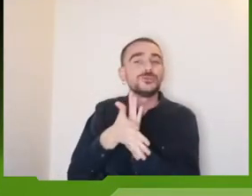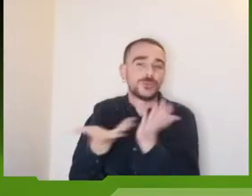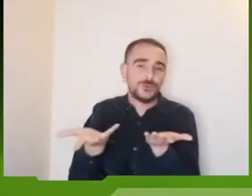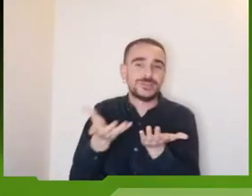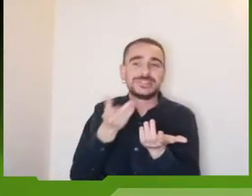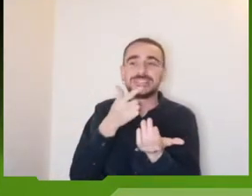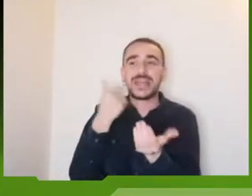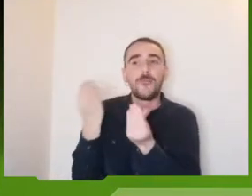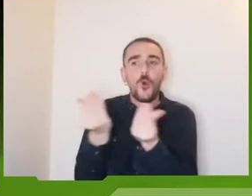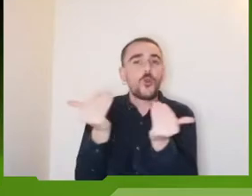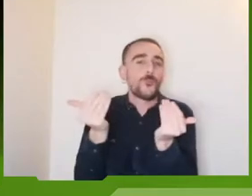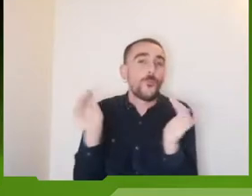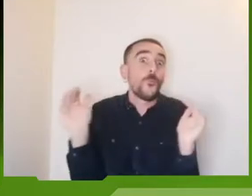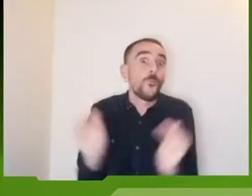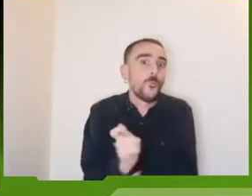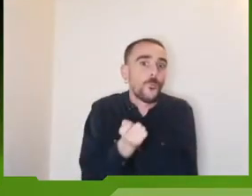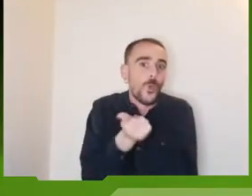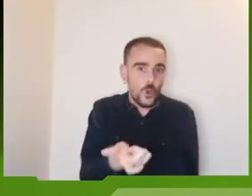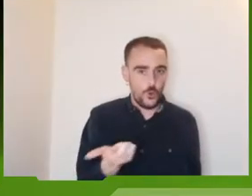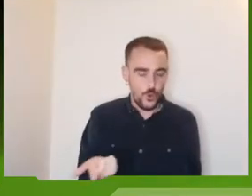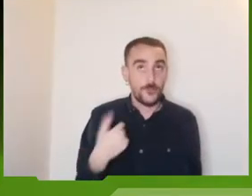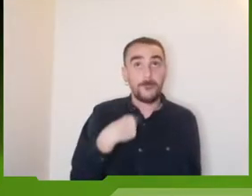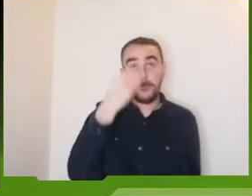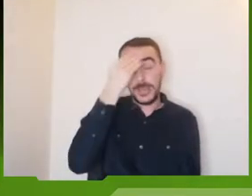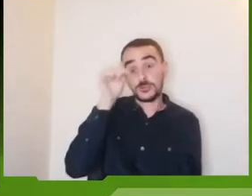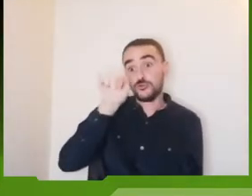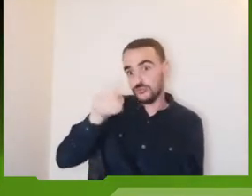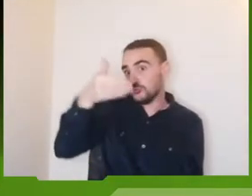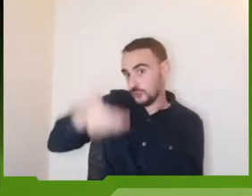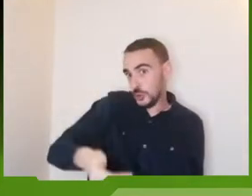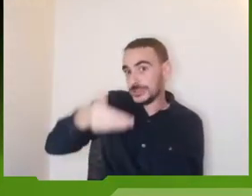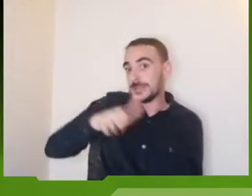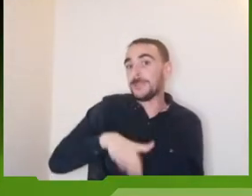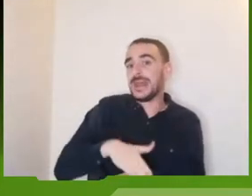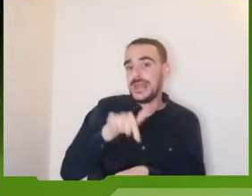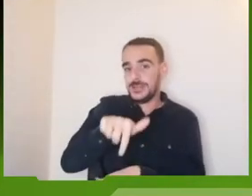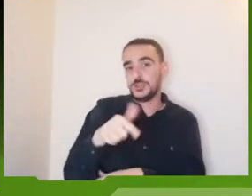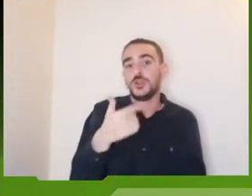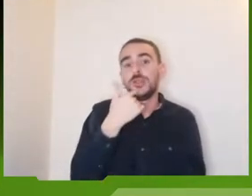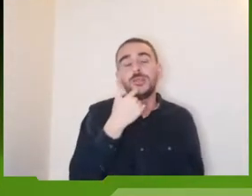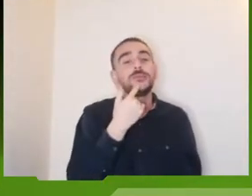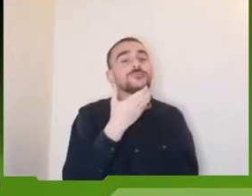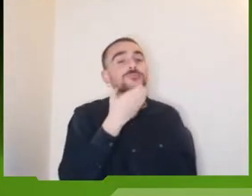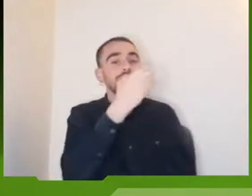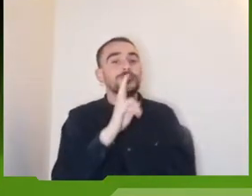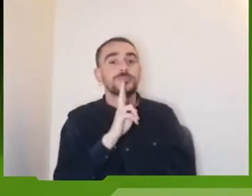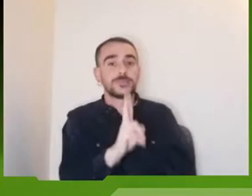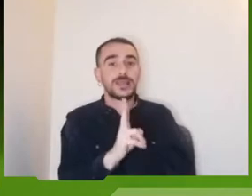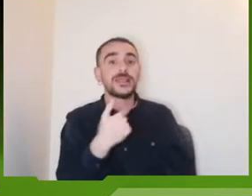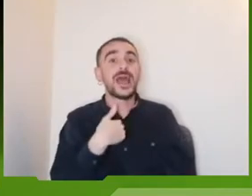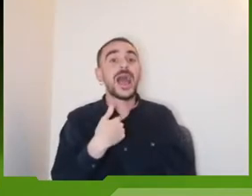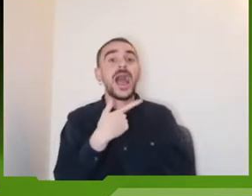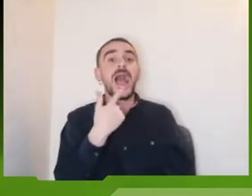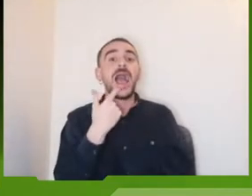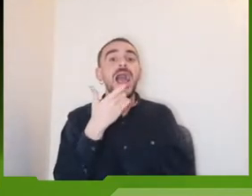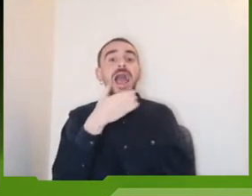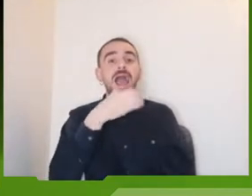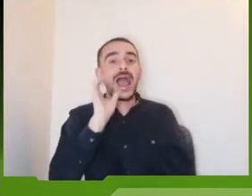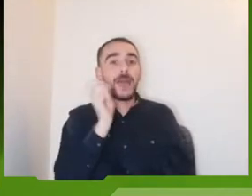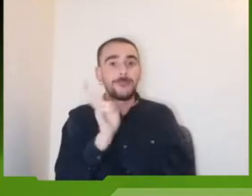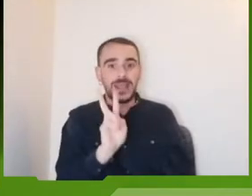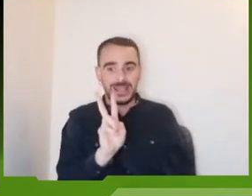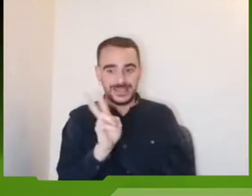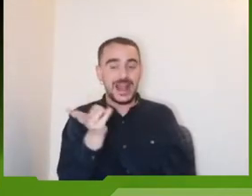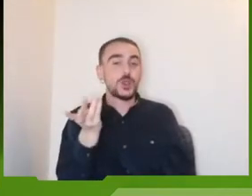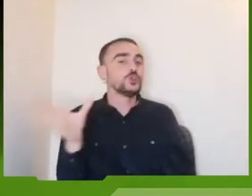receta. Vale, porque claro, todas las leches llevan azúcar, lo que tenemos que vigilar es que no lleven azúcar añadido, ¿no?